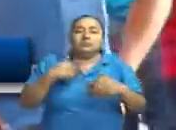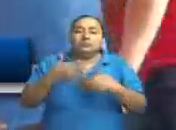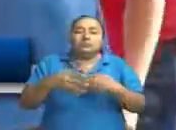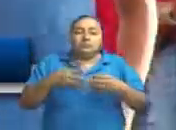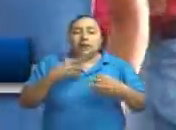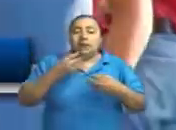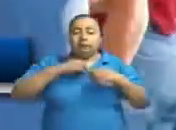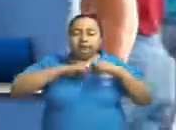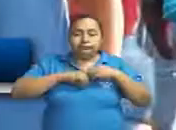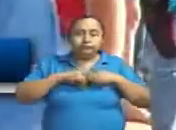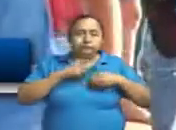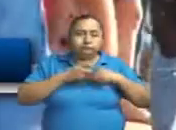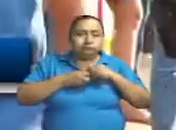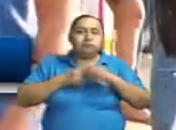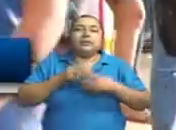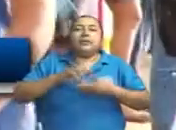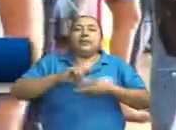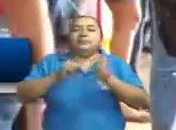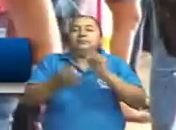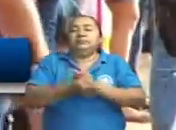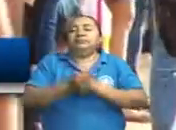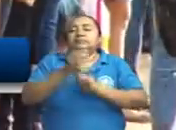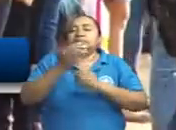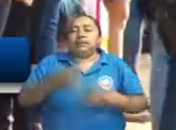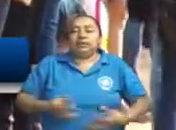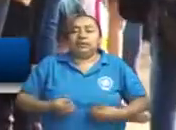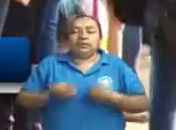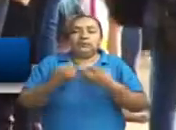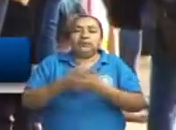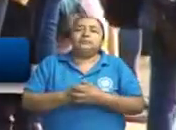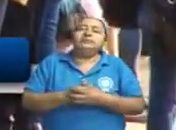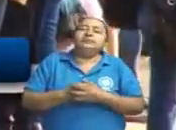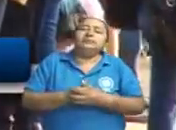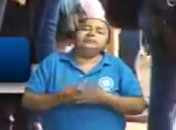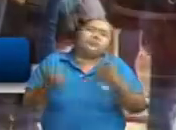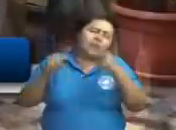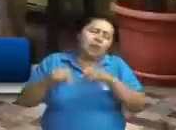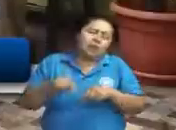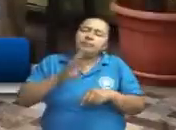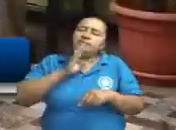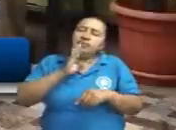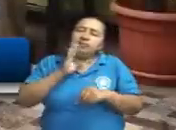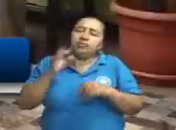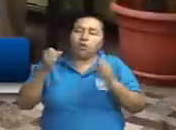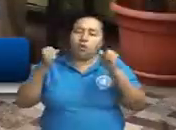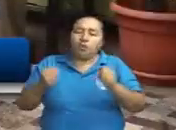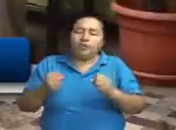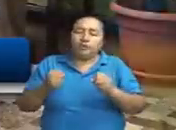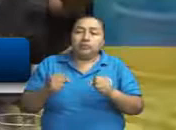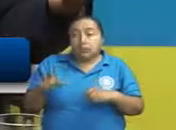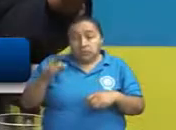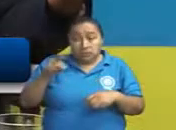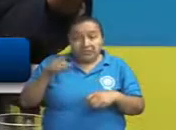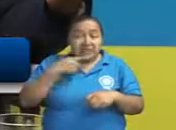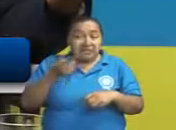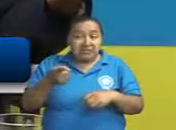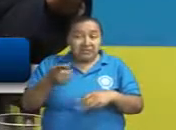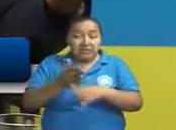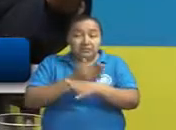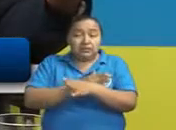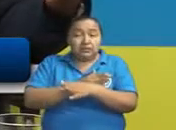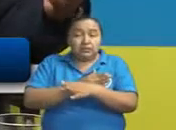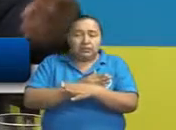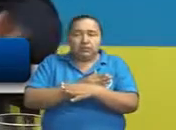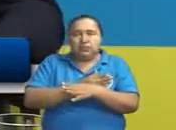célula hasta convertirse en cáncer. Ya. Ahora, hablemos del hombre. Usted ha dicho que da un